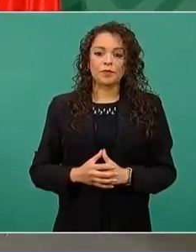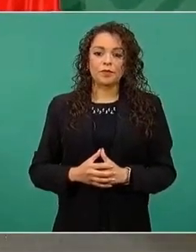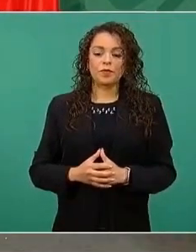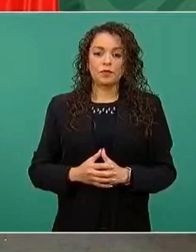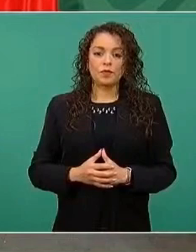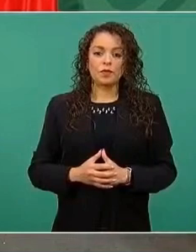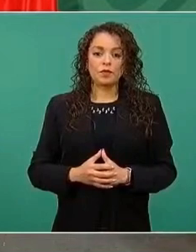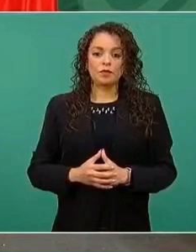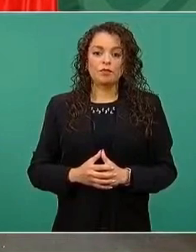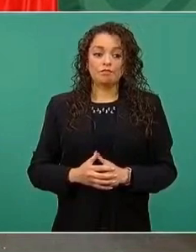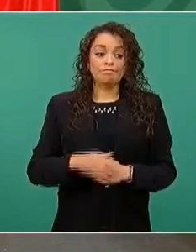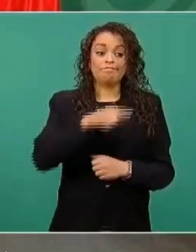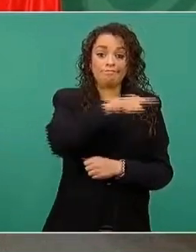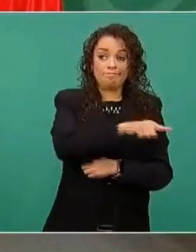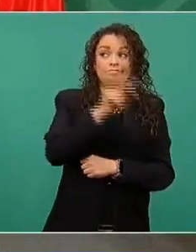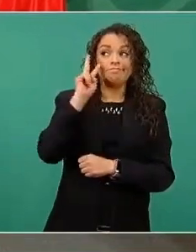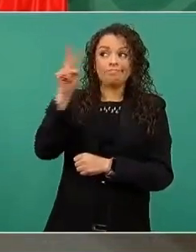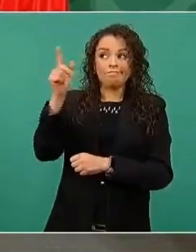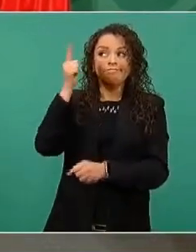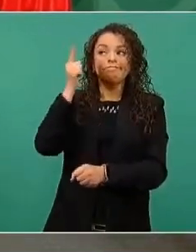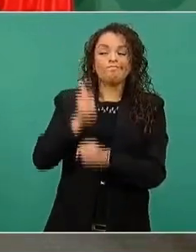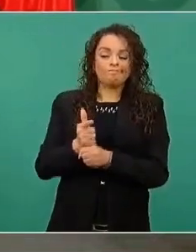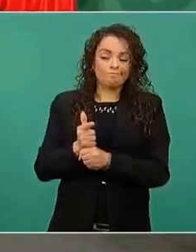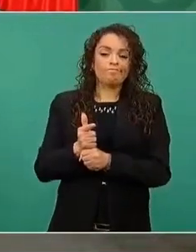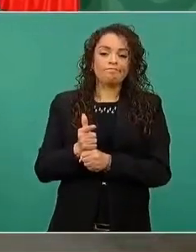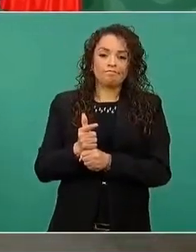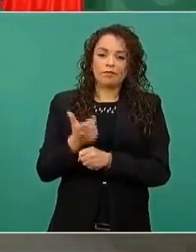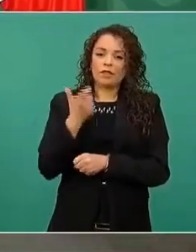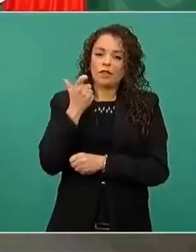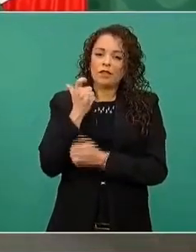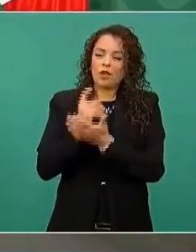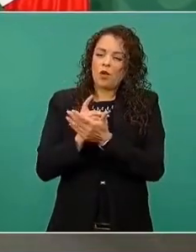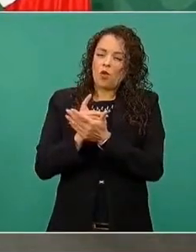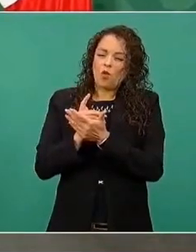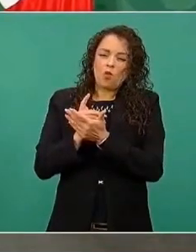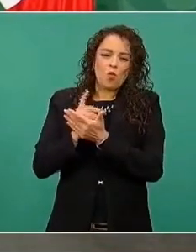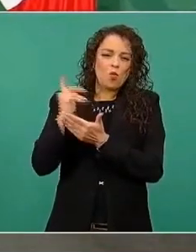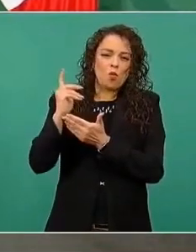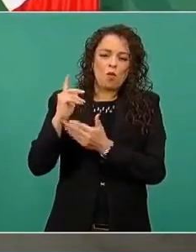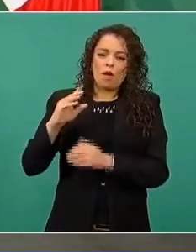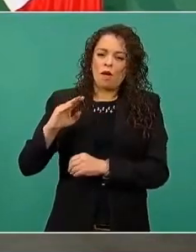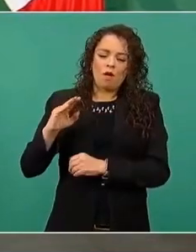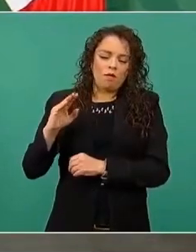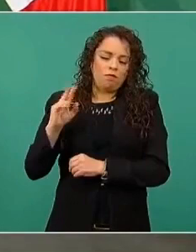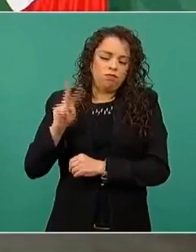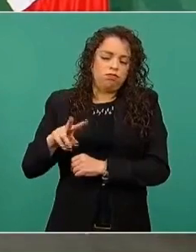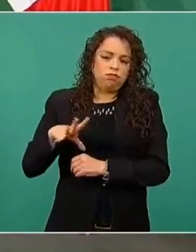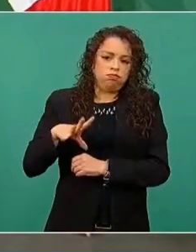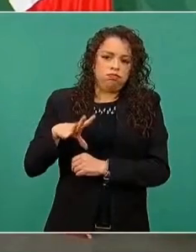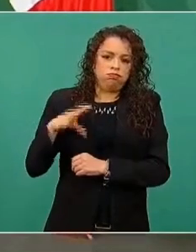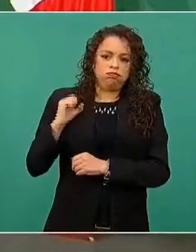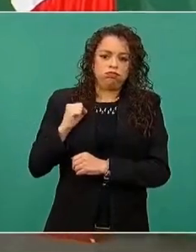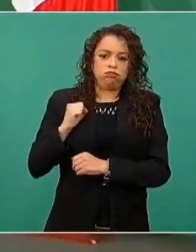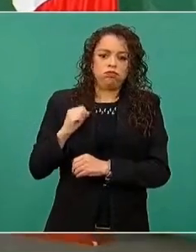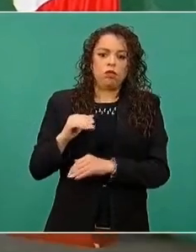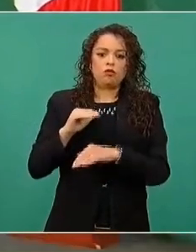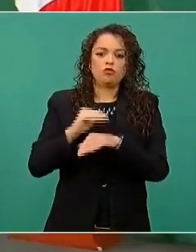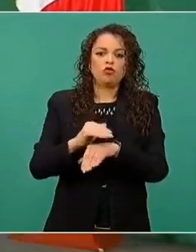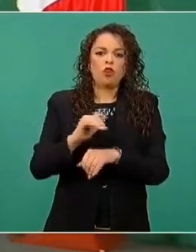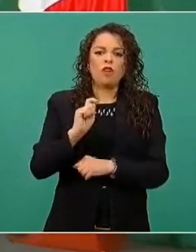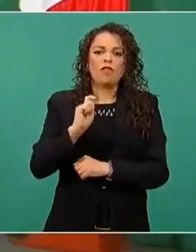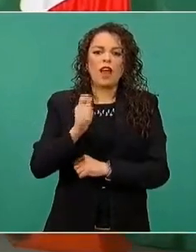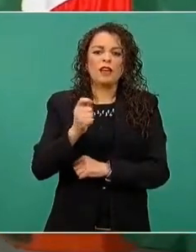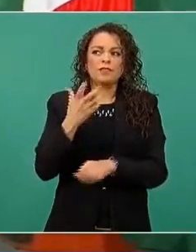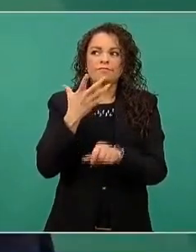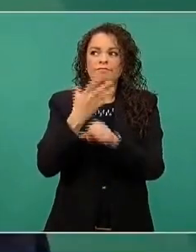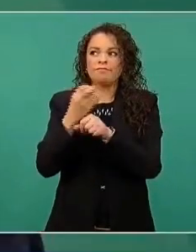establecían o cobraban precios excesivos por cualquier contrato de mantenimiento en